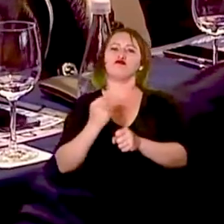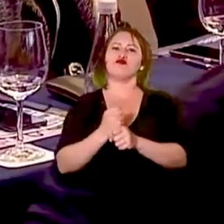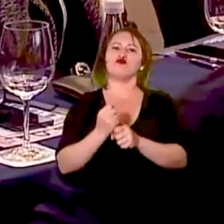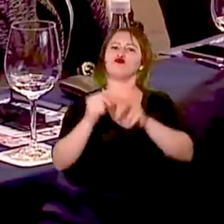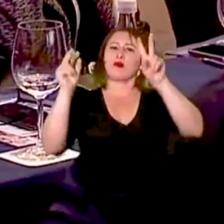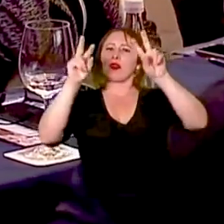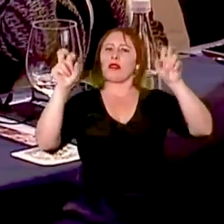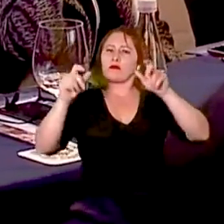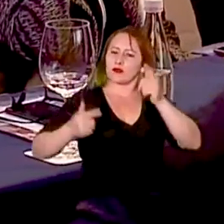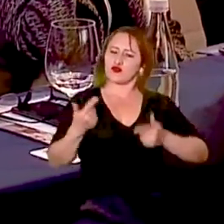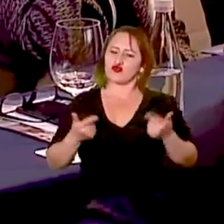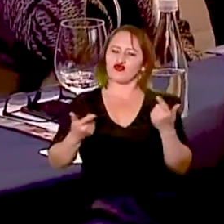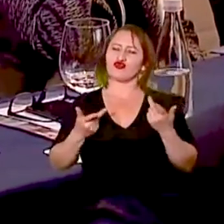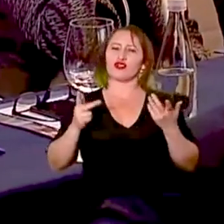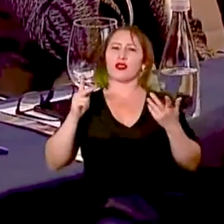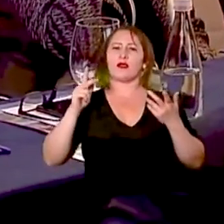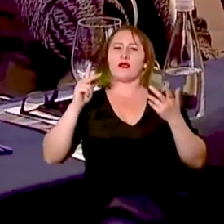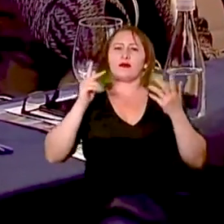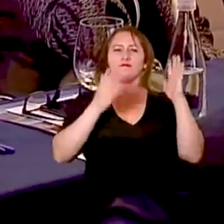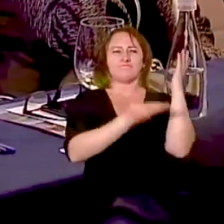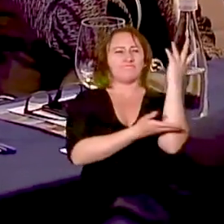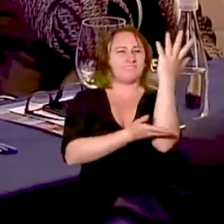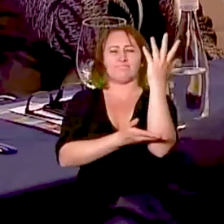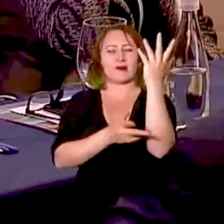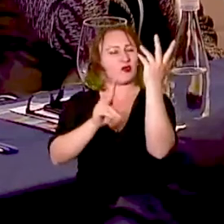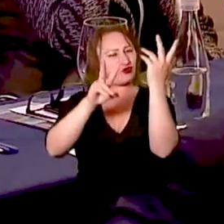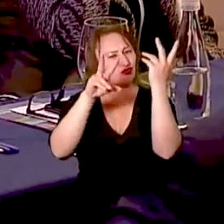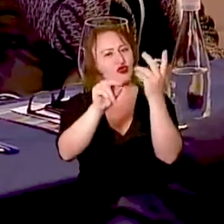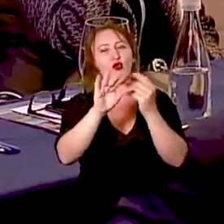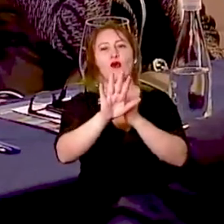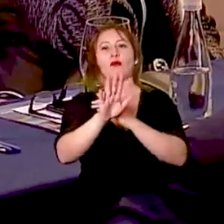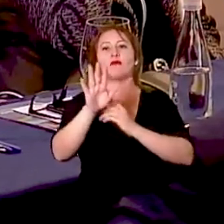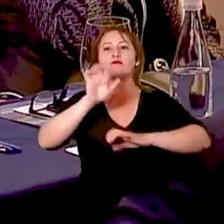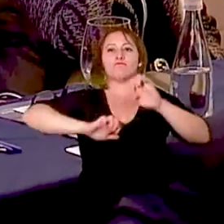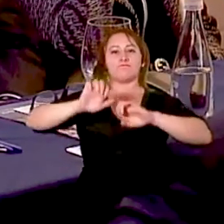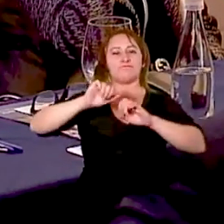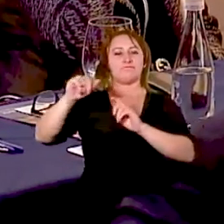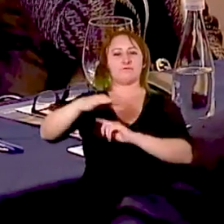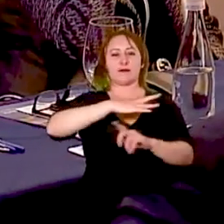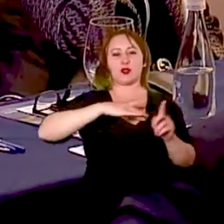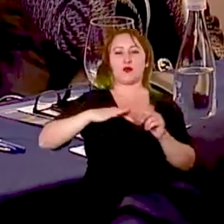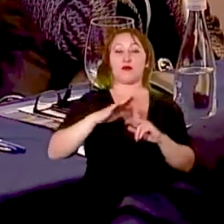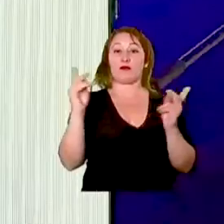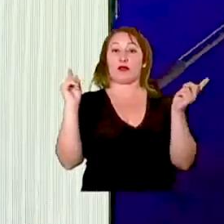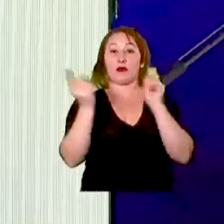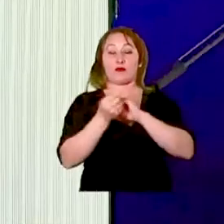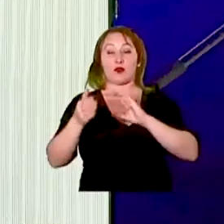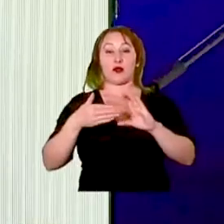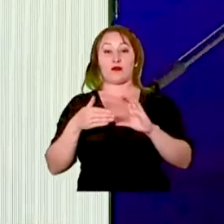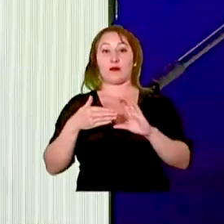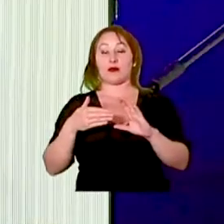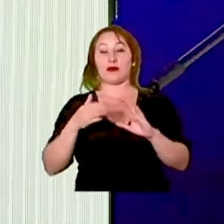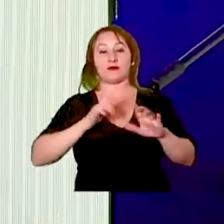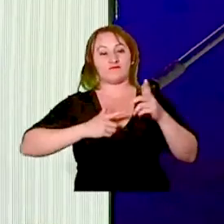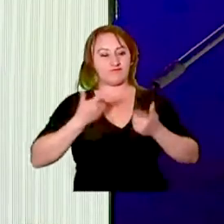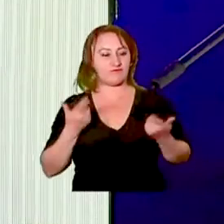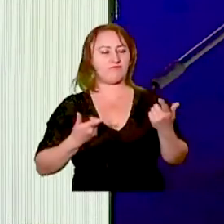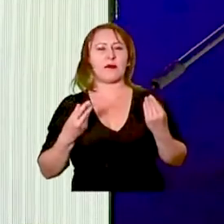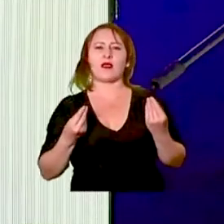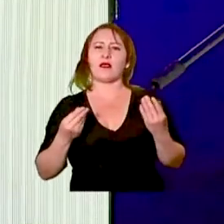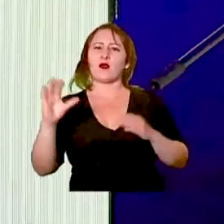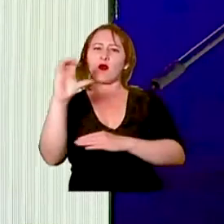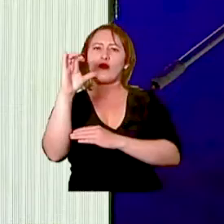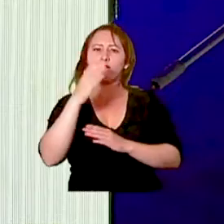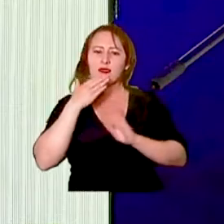los temas de lucha contra la deforestación, defensa del medio ambiente y lucha contra el cambio climático para que Colombia sea